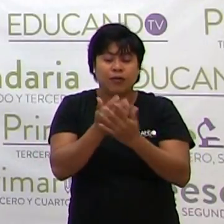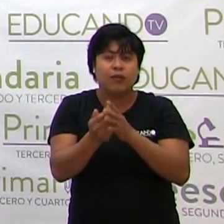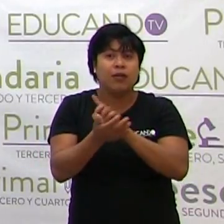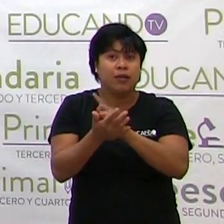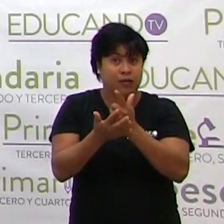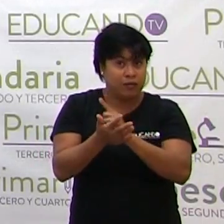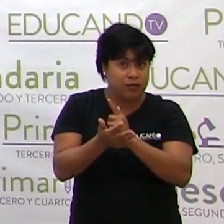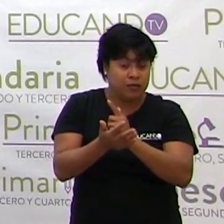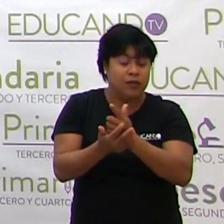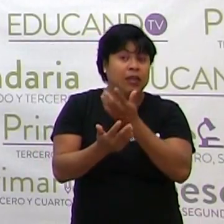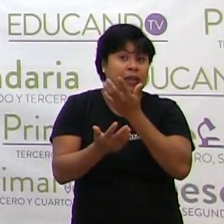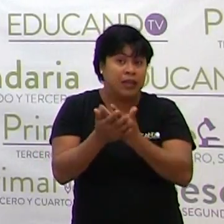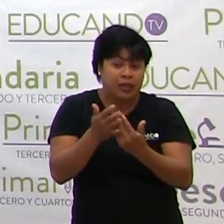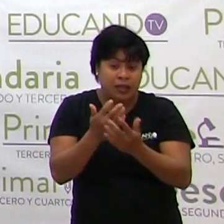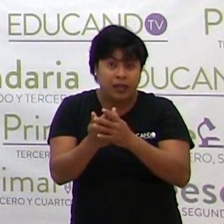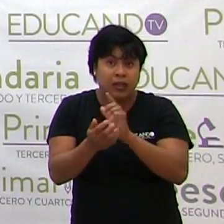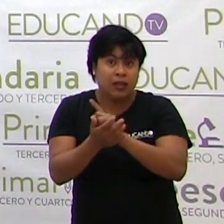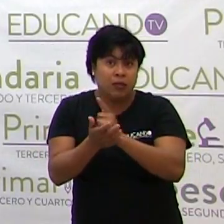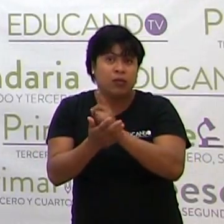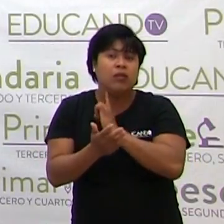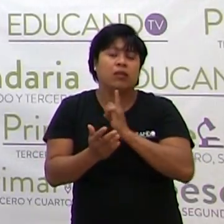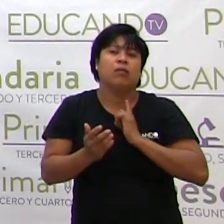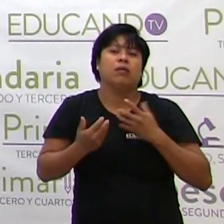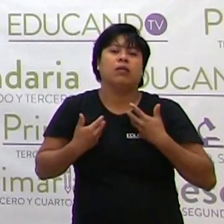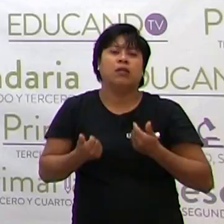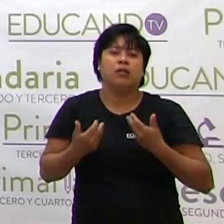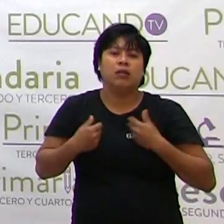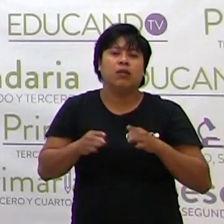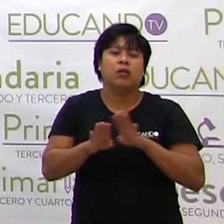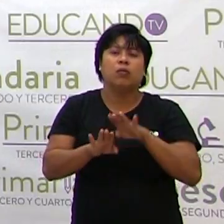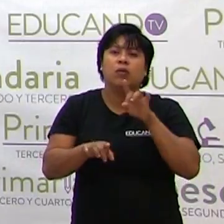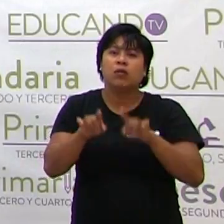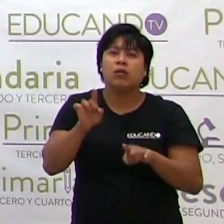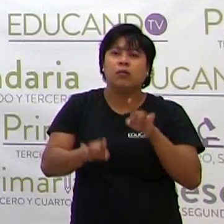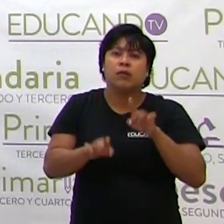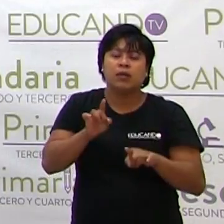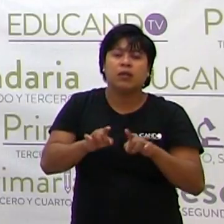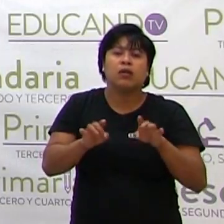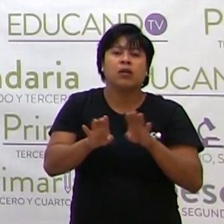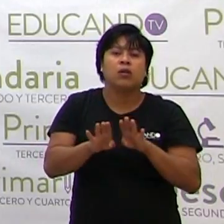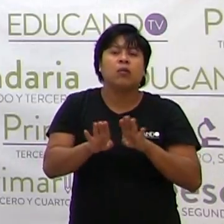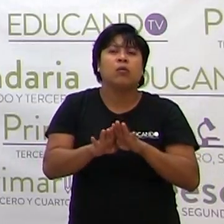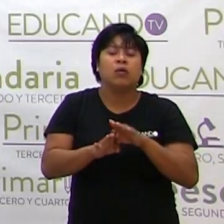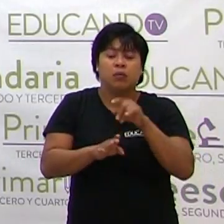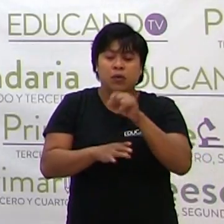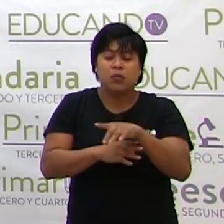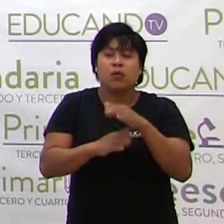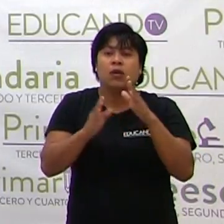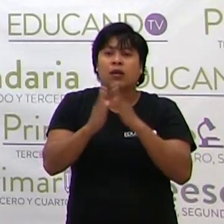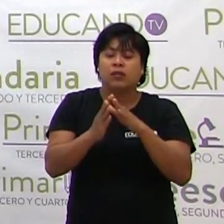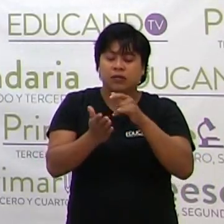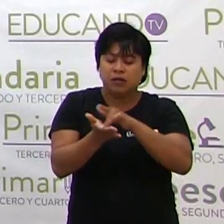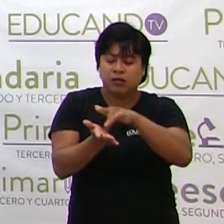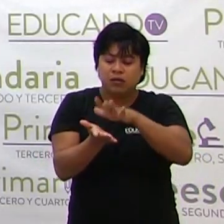Y estos libros es muy importante entender que va a depender mucho de la casa editorial y también de la fabricación de los